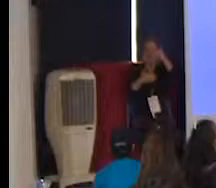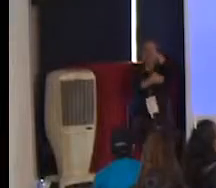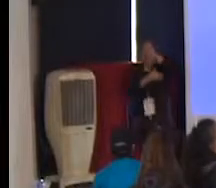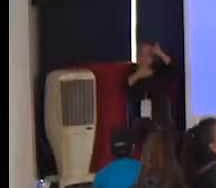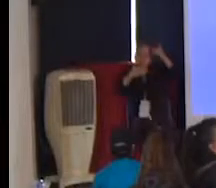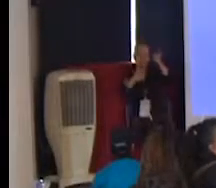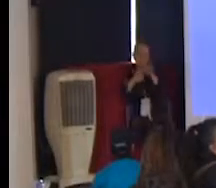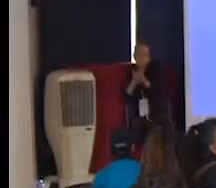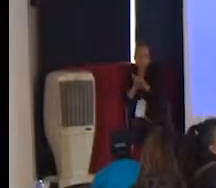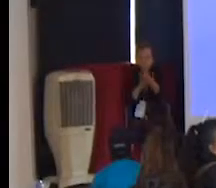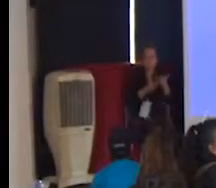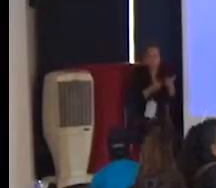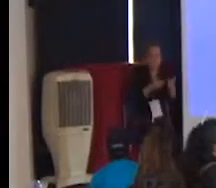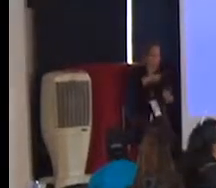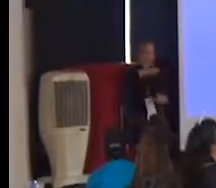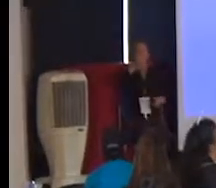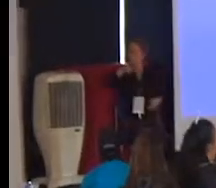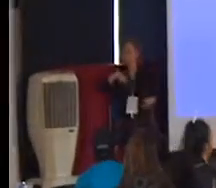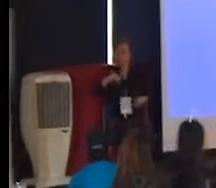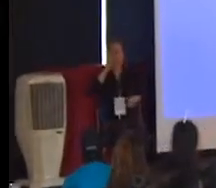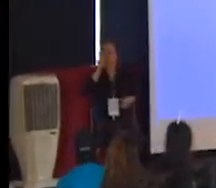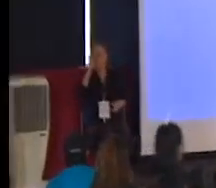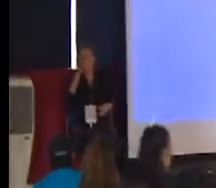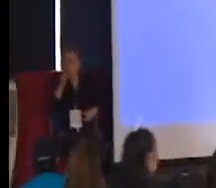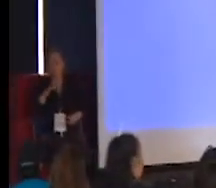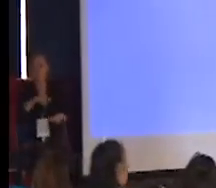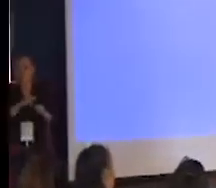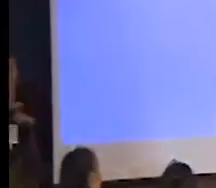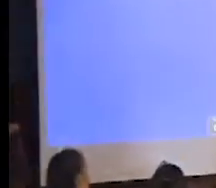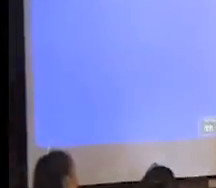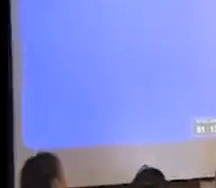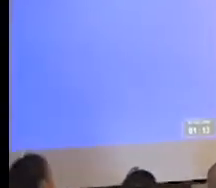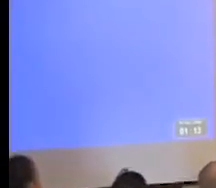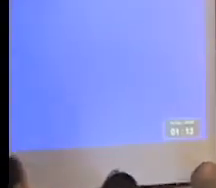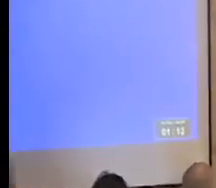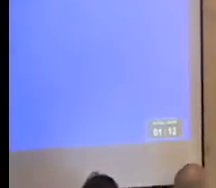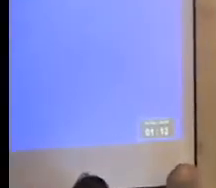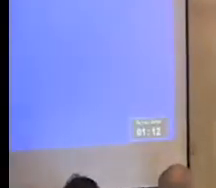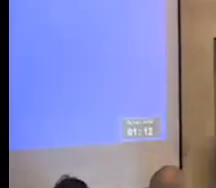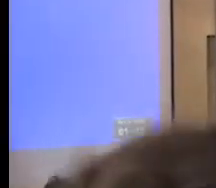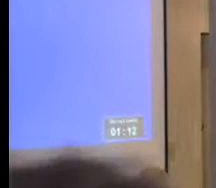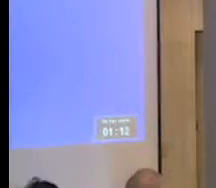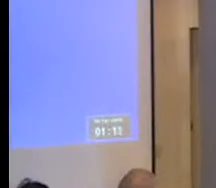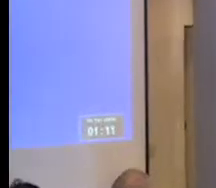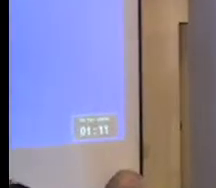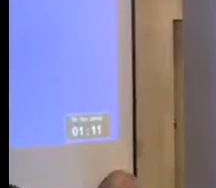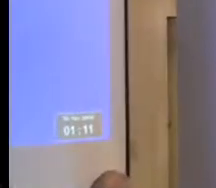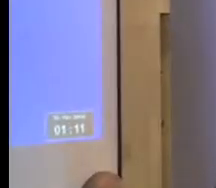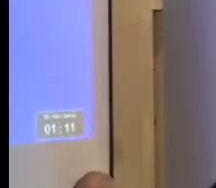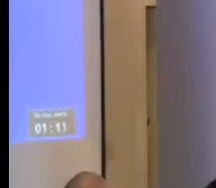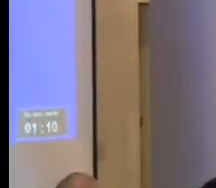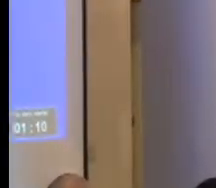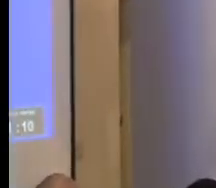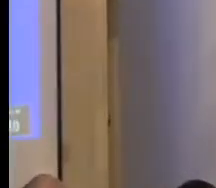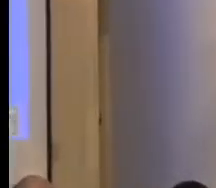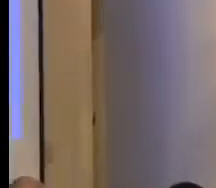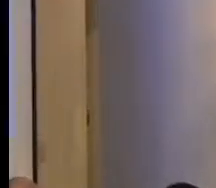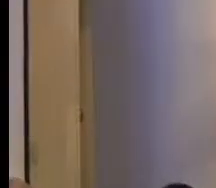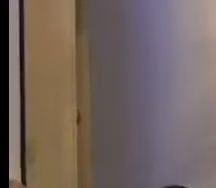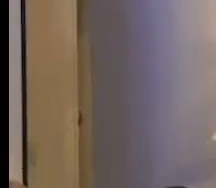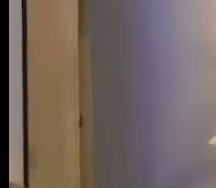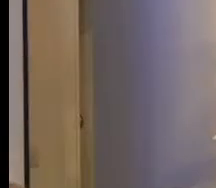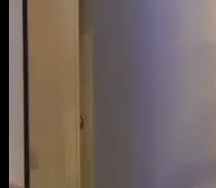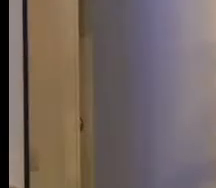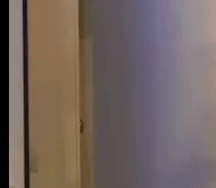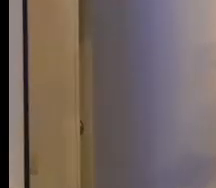hacen los grupos armados, nosotros no somos grupos armados, nosotros somos campesinos que nos tocó abandonar nuestras tierras, venir a aguantar hambre aquí, porque